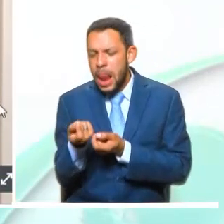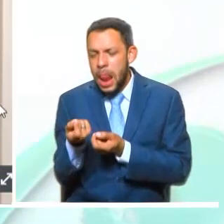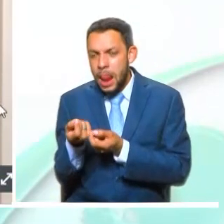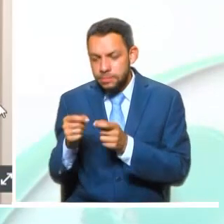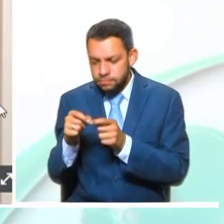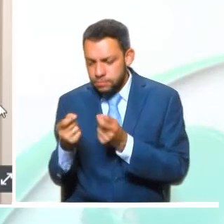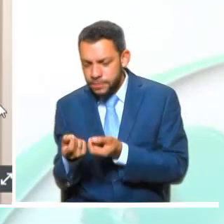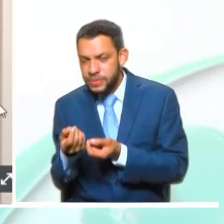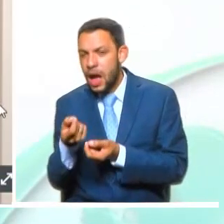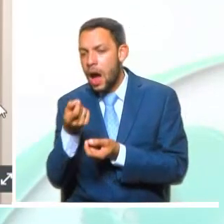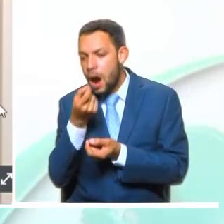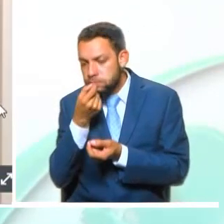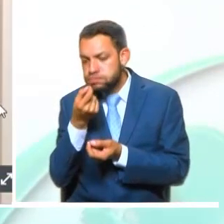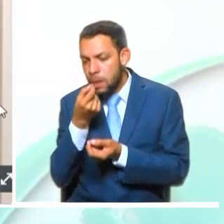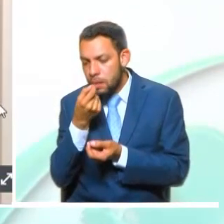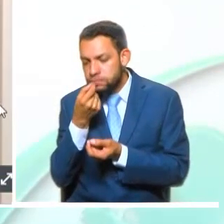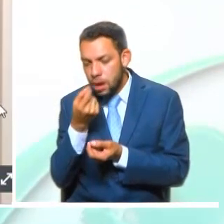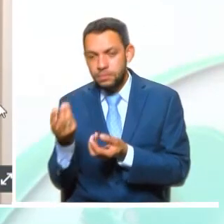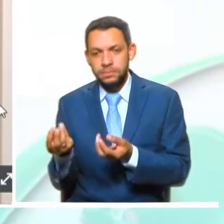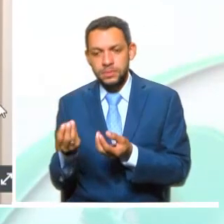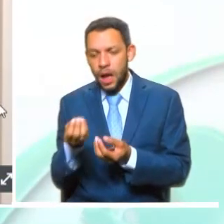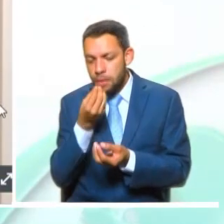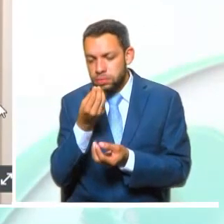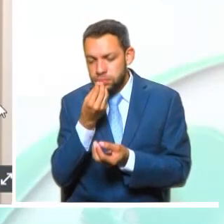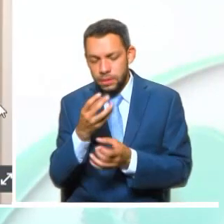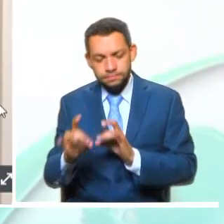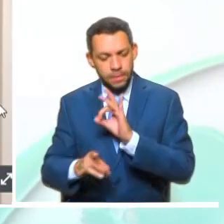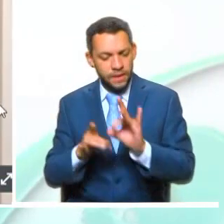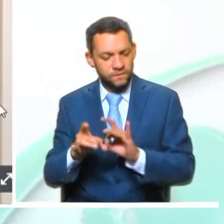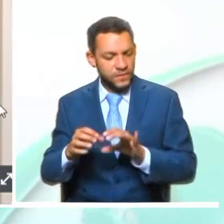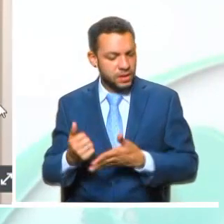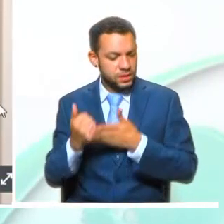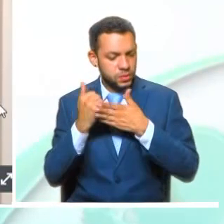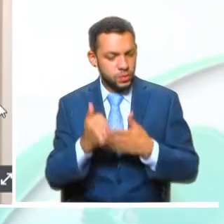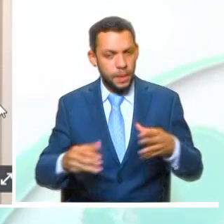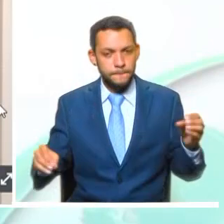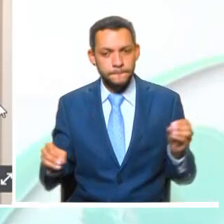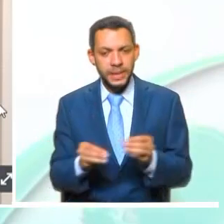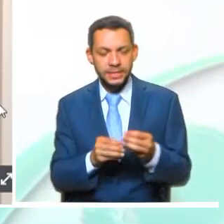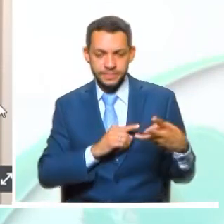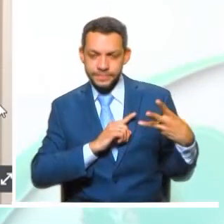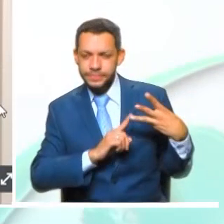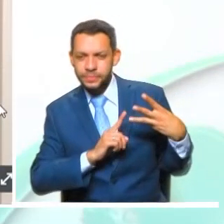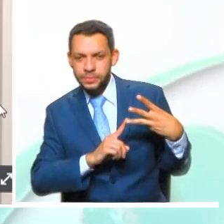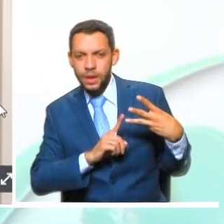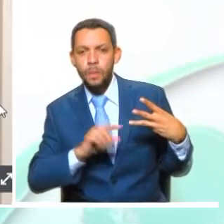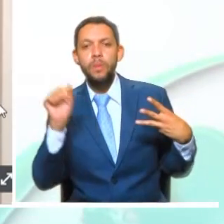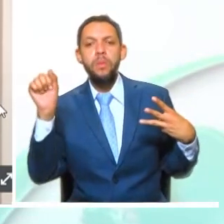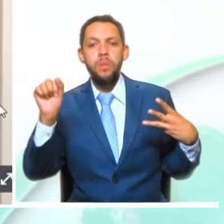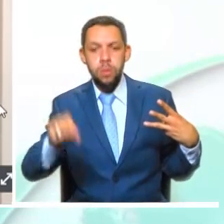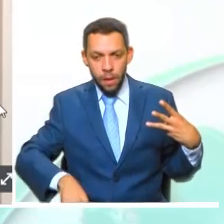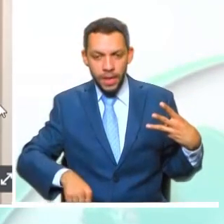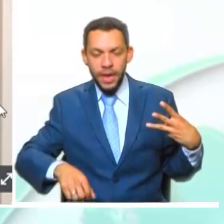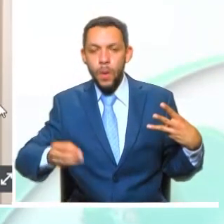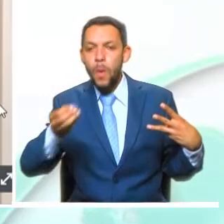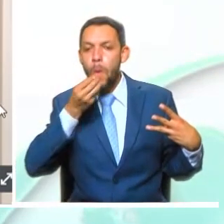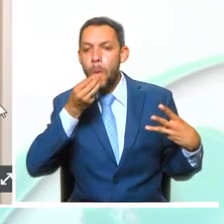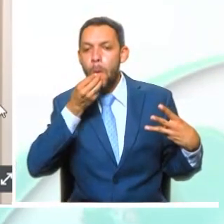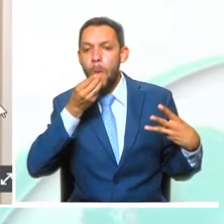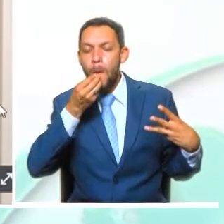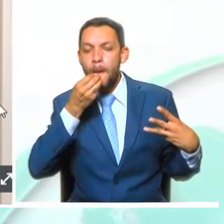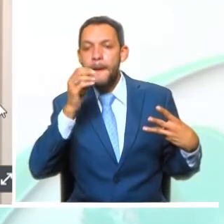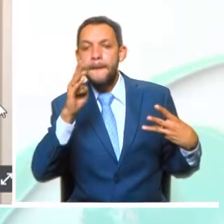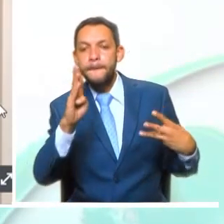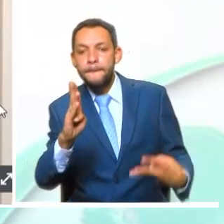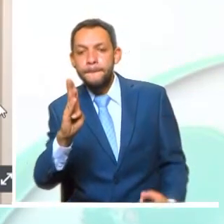almendra y es almendrita verde la van a consumir 3 consumir la breva madura